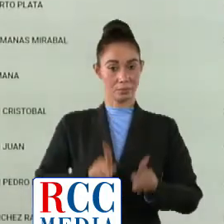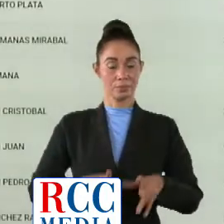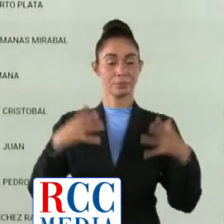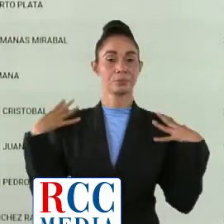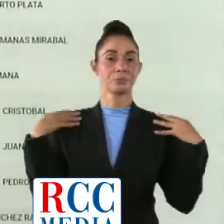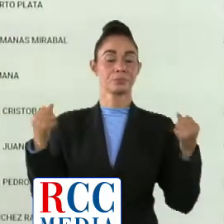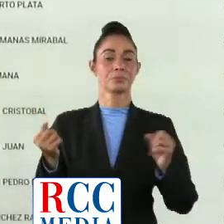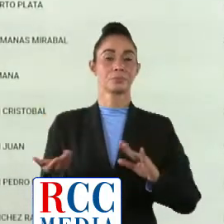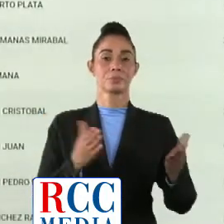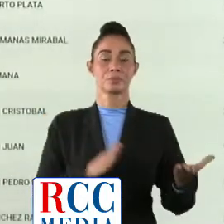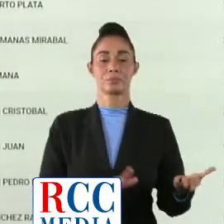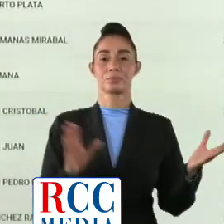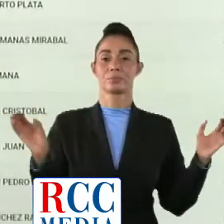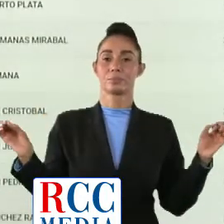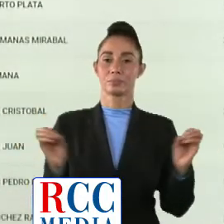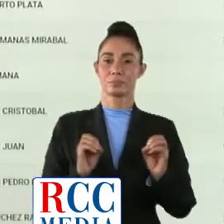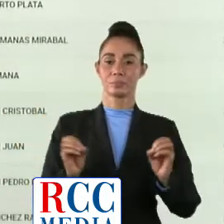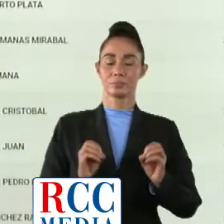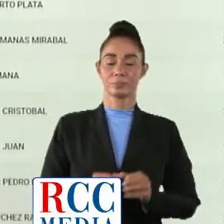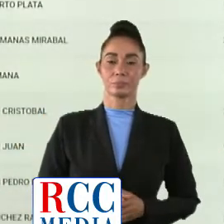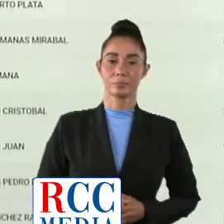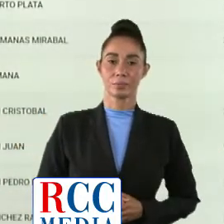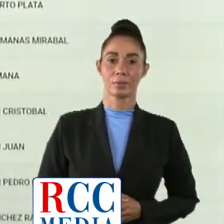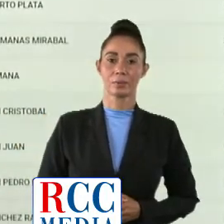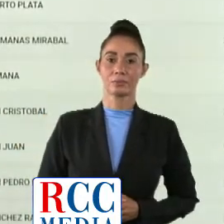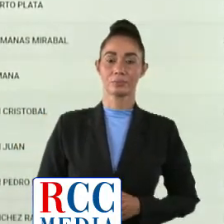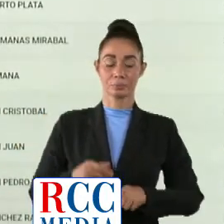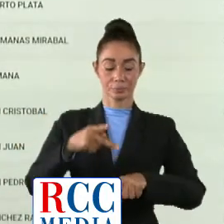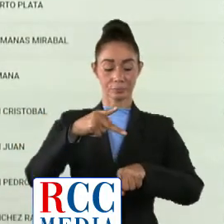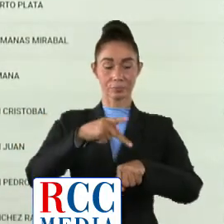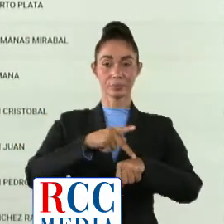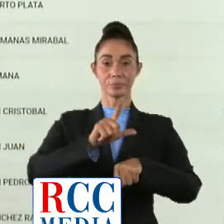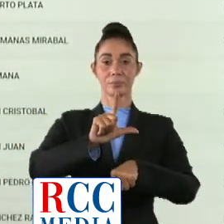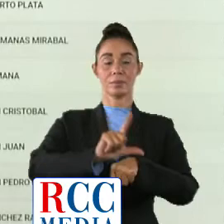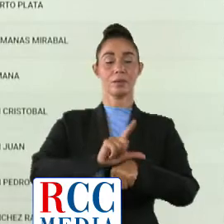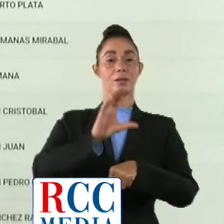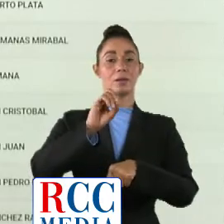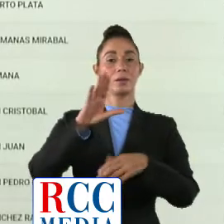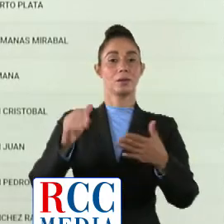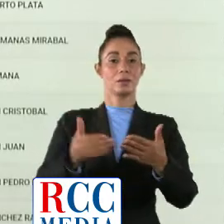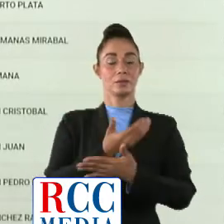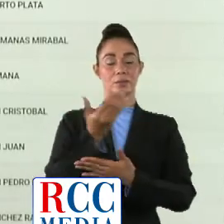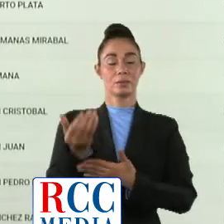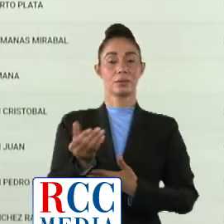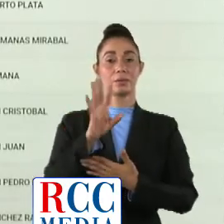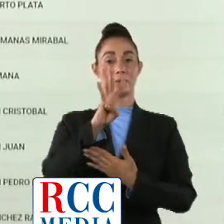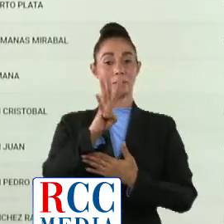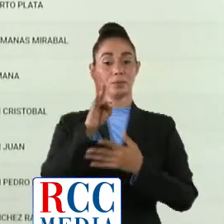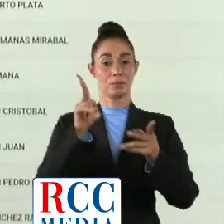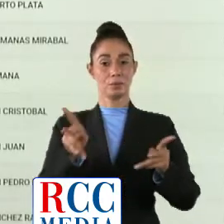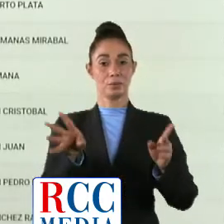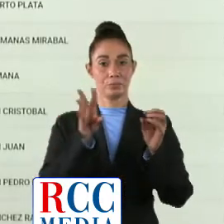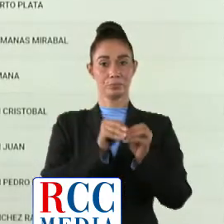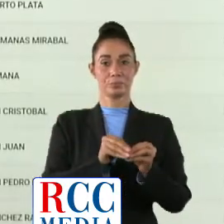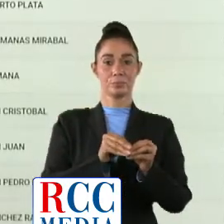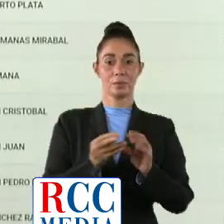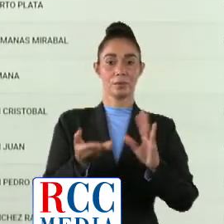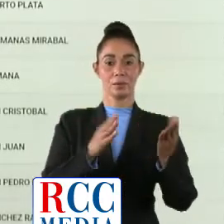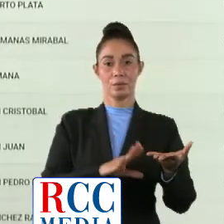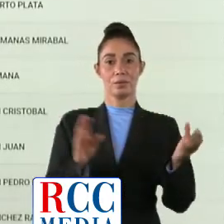recuperados, 0 fallecimientos. Pedernales, 0 casos nuevos, 4 acumulados,